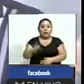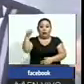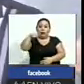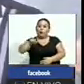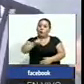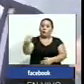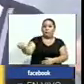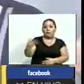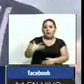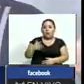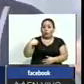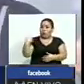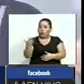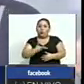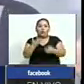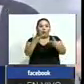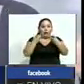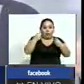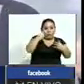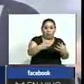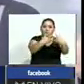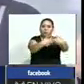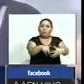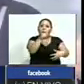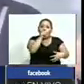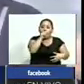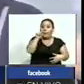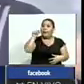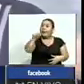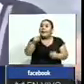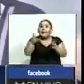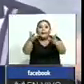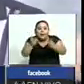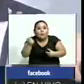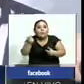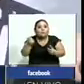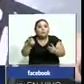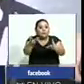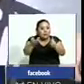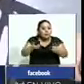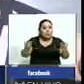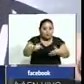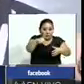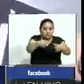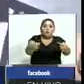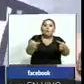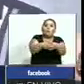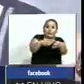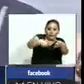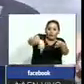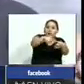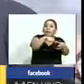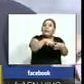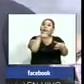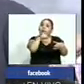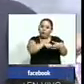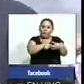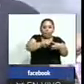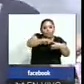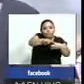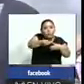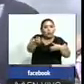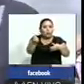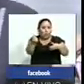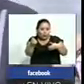a decir que lo que estamos buscando es que la empresa privada, lo que estamos buscando es que este comité justamente maneje estos